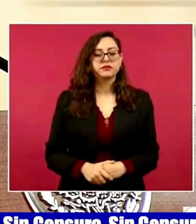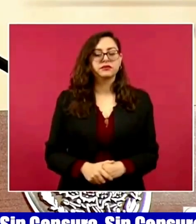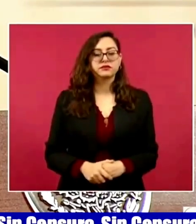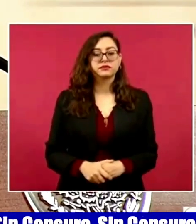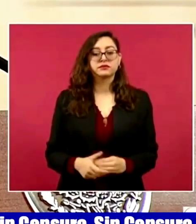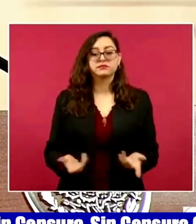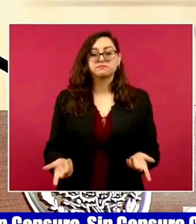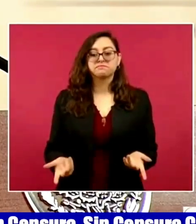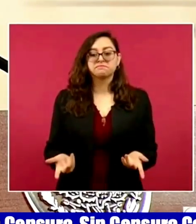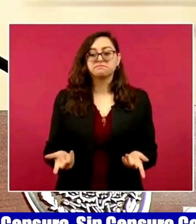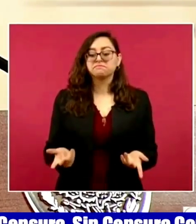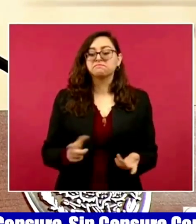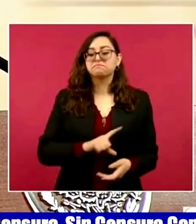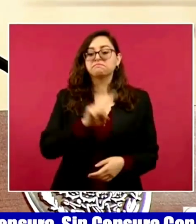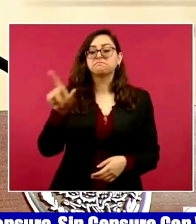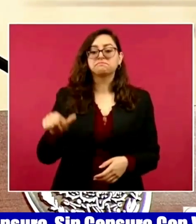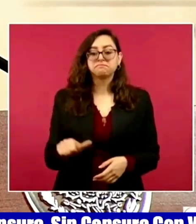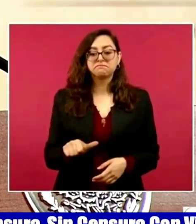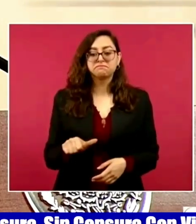mensaje de